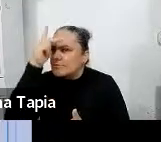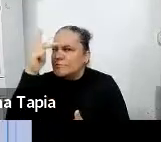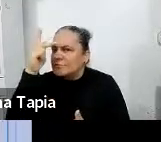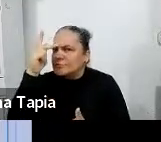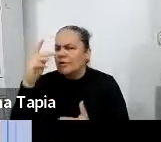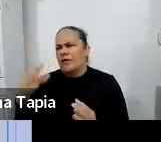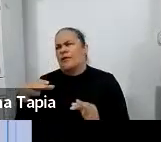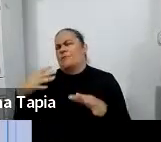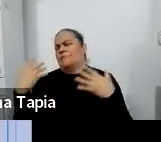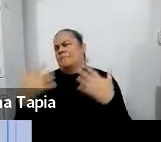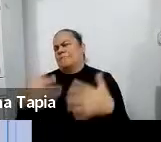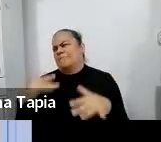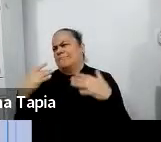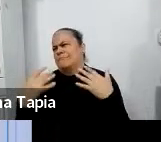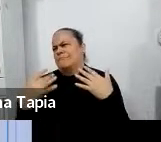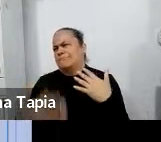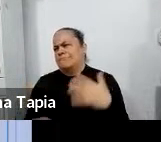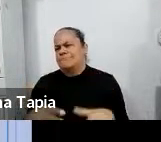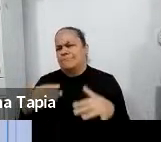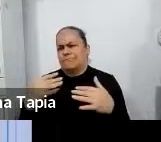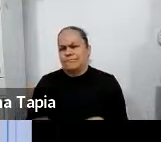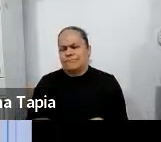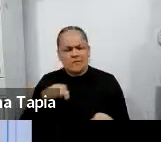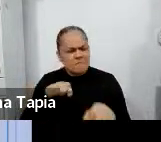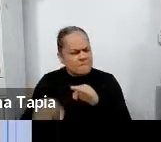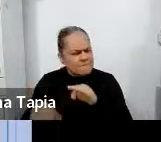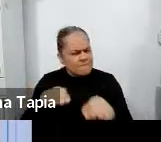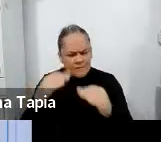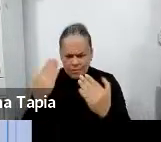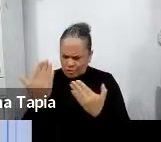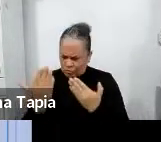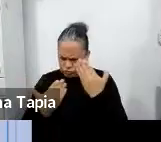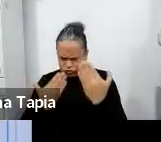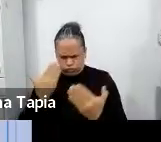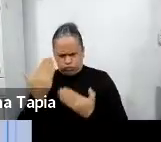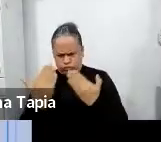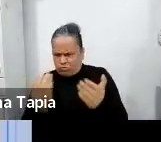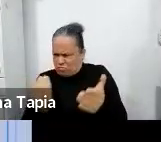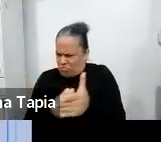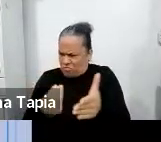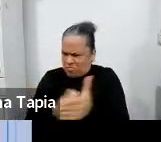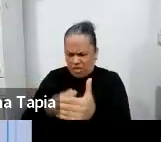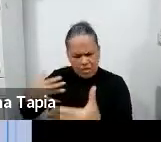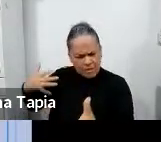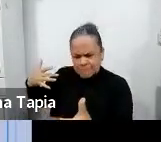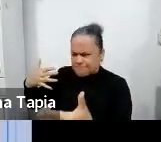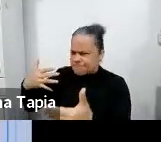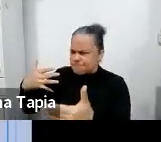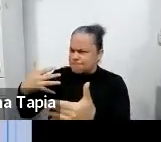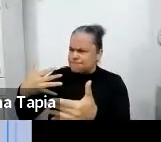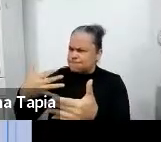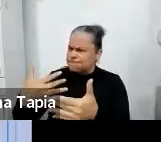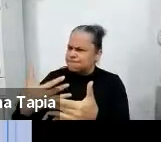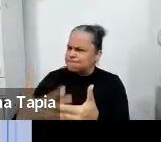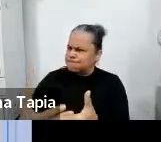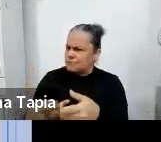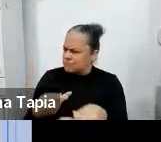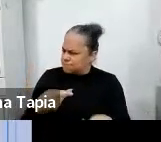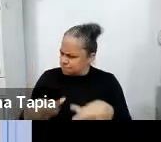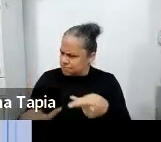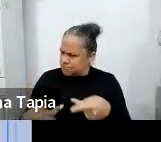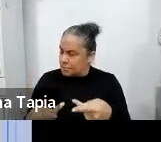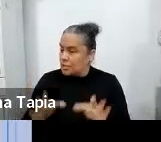de capacitación, en esta preparación, y aún así hay pacientes que nos sorprenden. No me